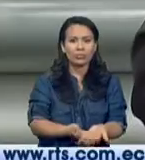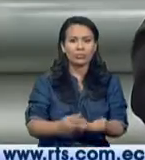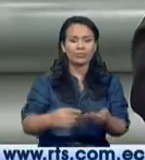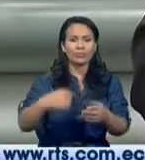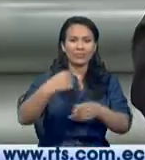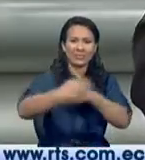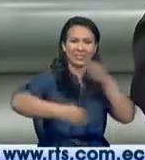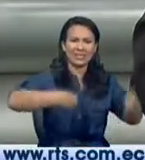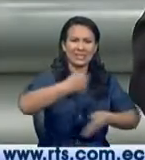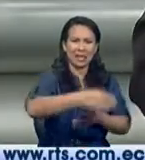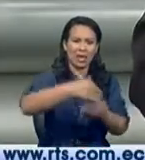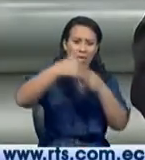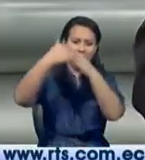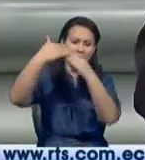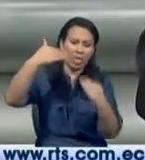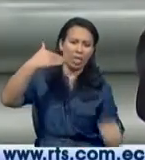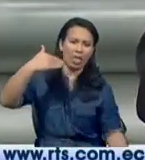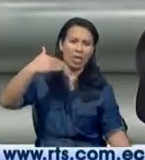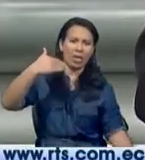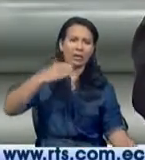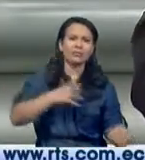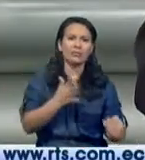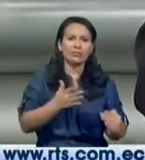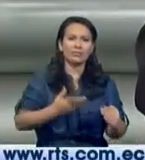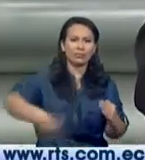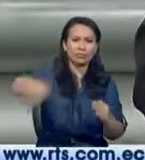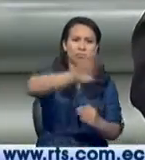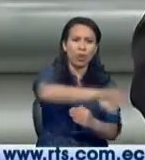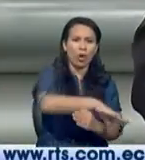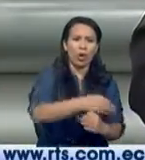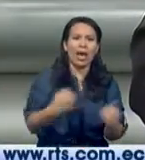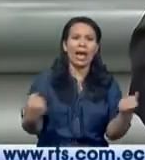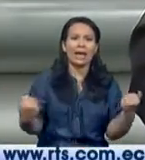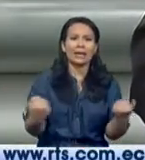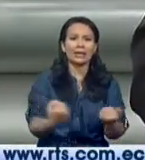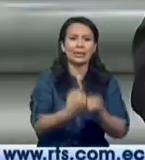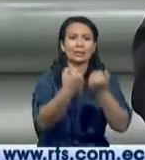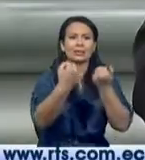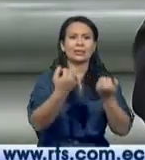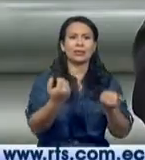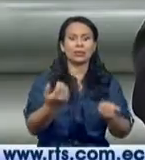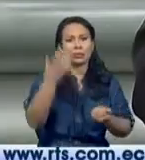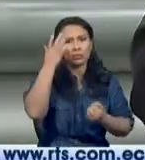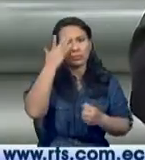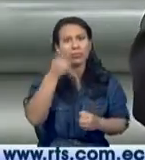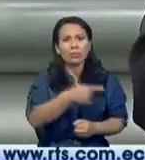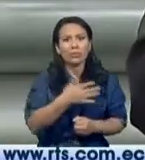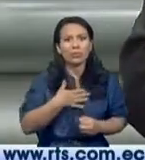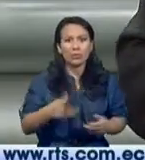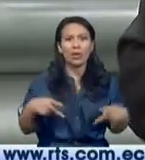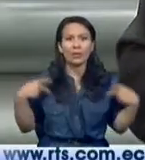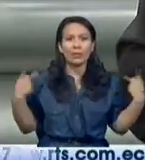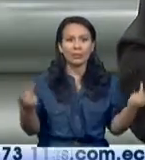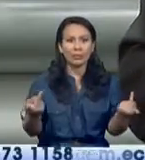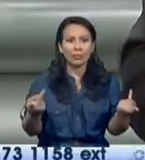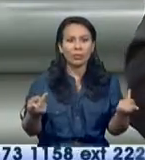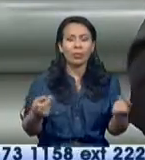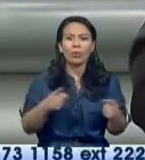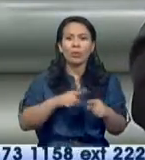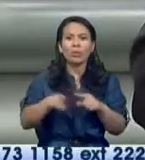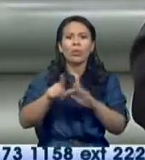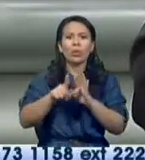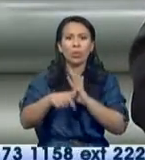de unos 200 metros de profundidad. Accidente al que habría sobrevivido. Sin embargo, luego de